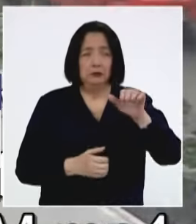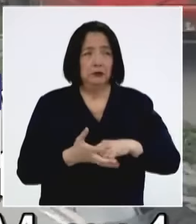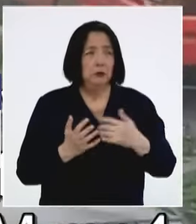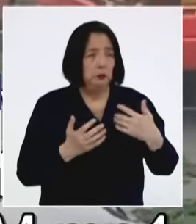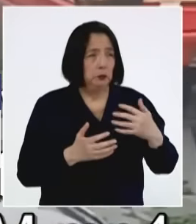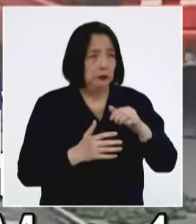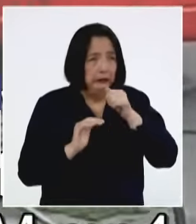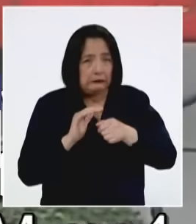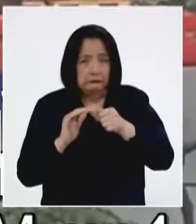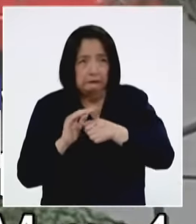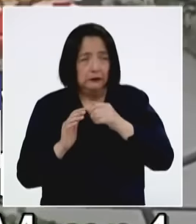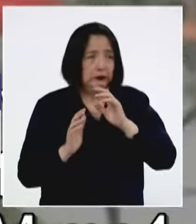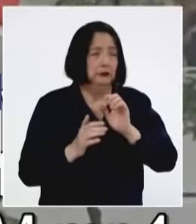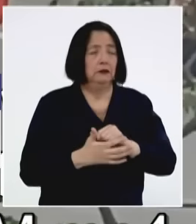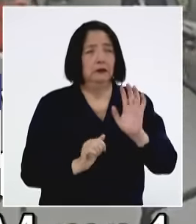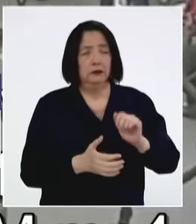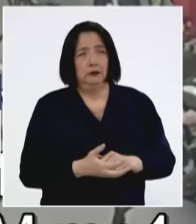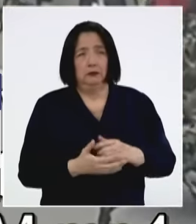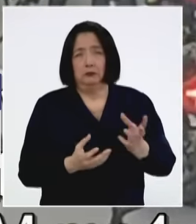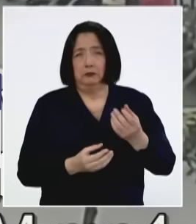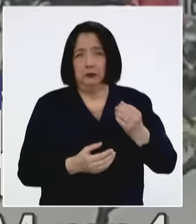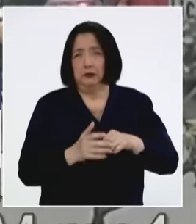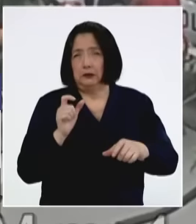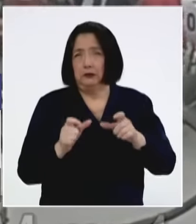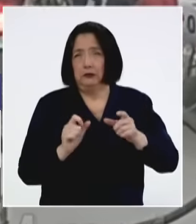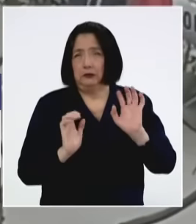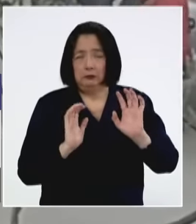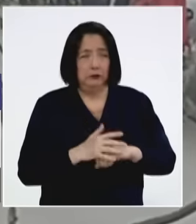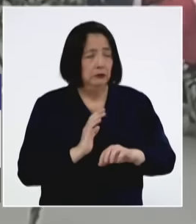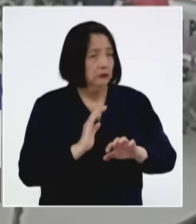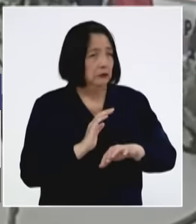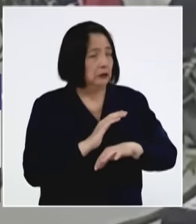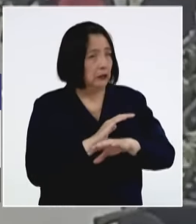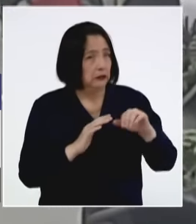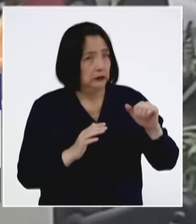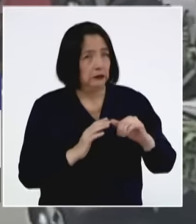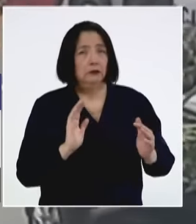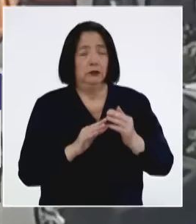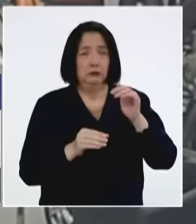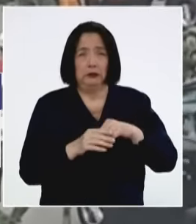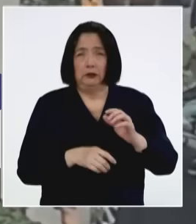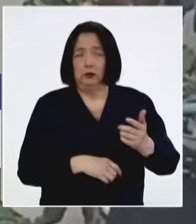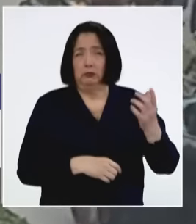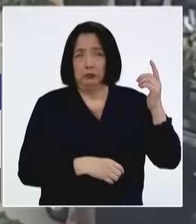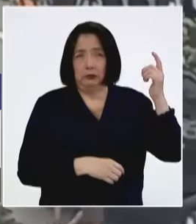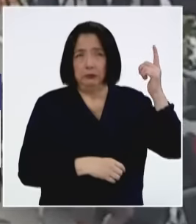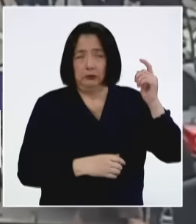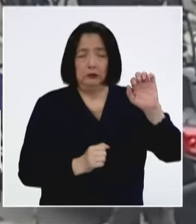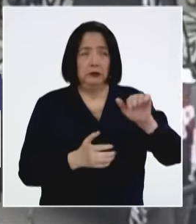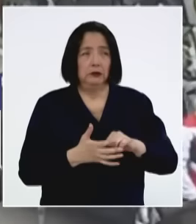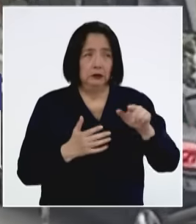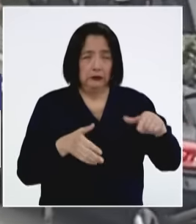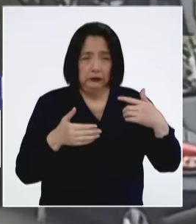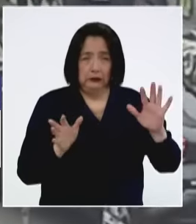que refugiarse donde pudieron debido a que estos sujetos salieron efectuando disparos al aire una vez que estaban fuera. Y este